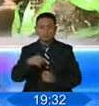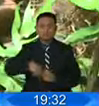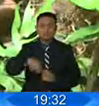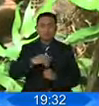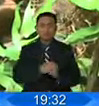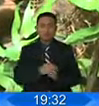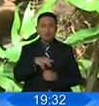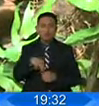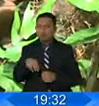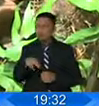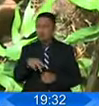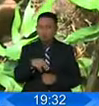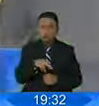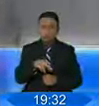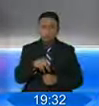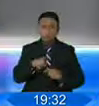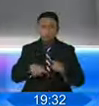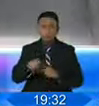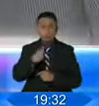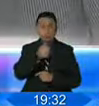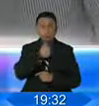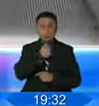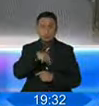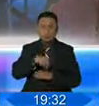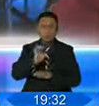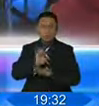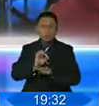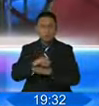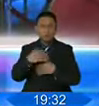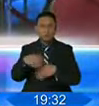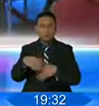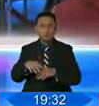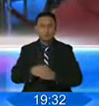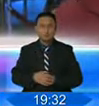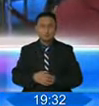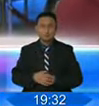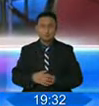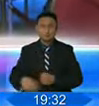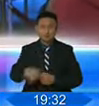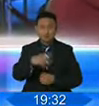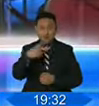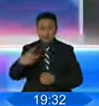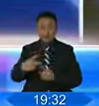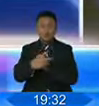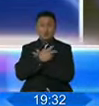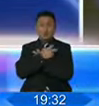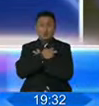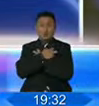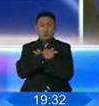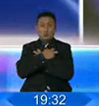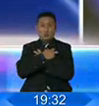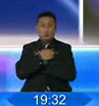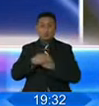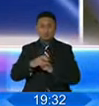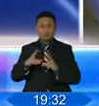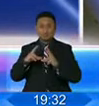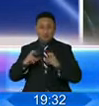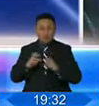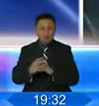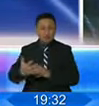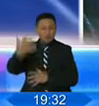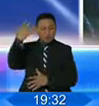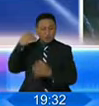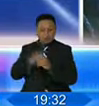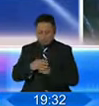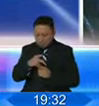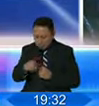nos lleva a descubrir secretos de nuestro país. Si usted mira los fósiles de la fauna del pasado, tal